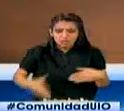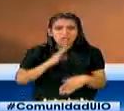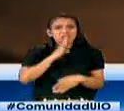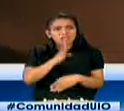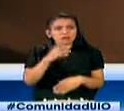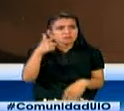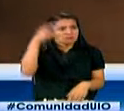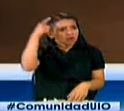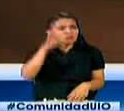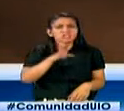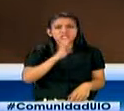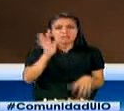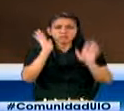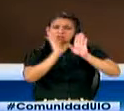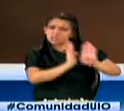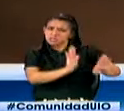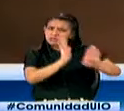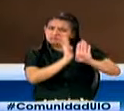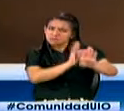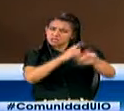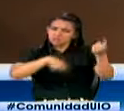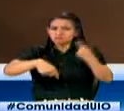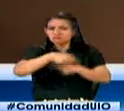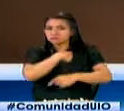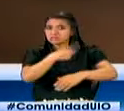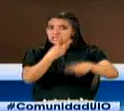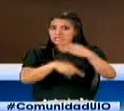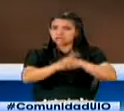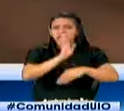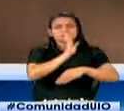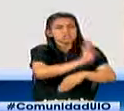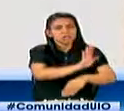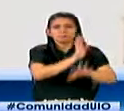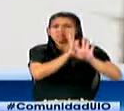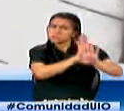están diciendo que les van a hacer algo a mis hijos, que les van